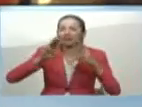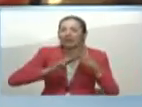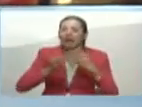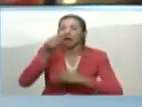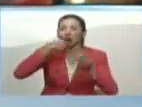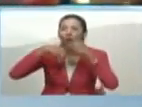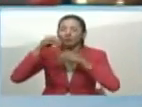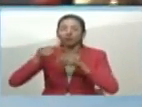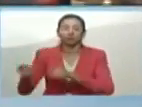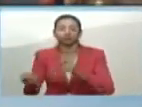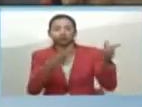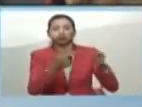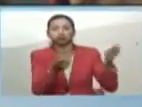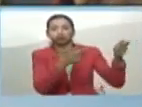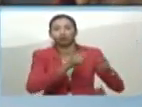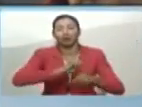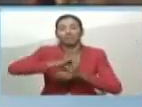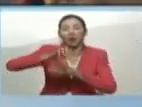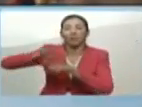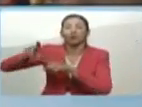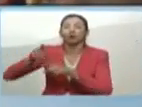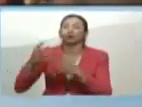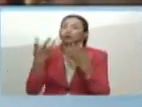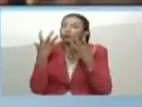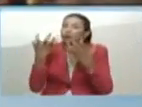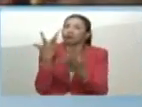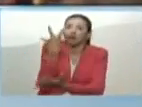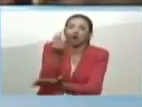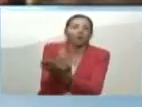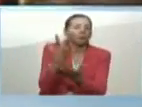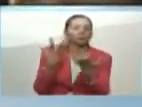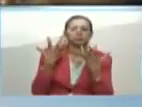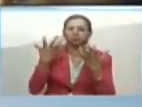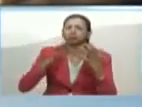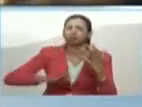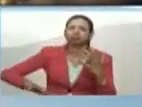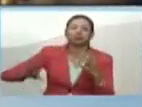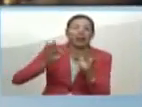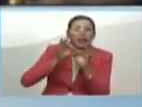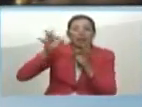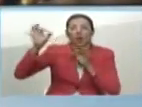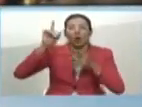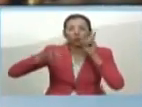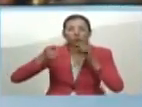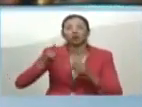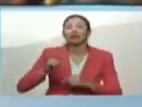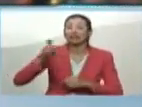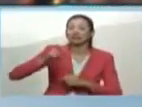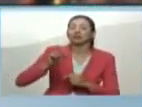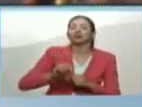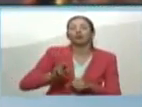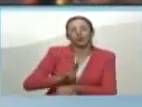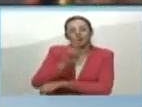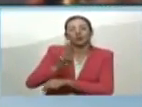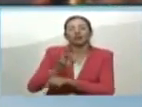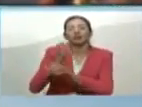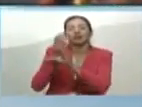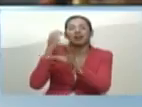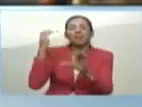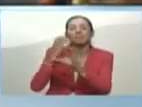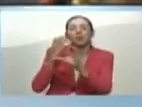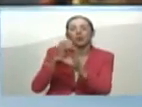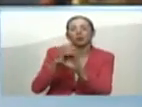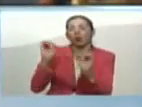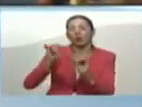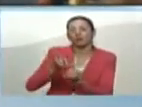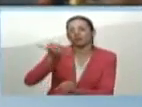alimentos, ya que tenemos muchas comunas, muchos territorios alejados que necesitan la utilización de esos medios